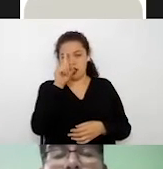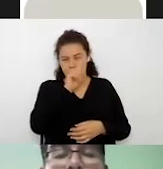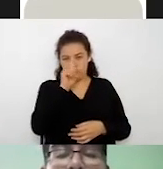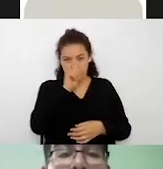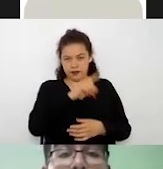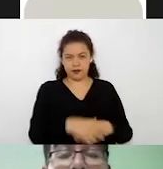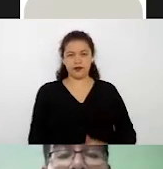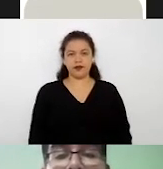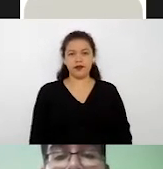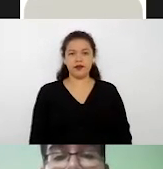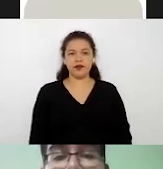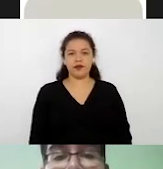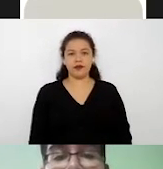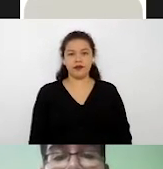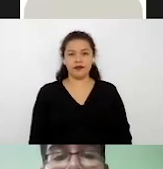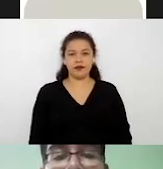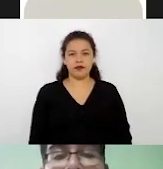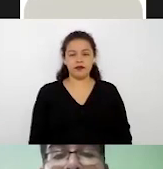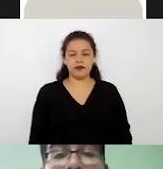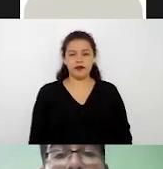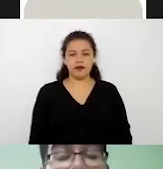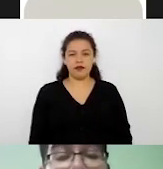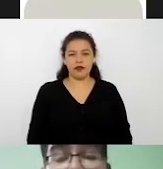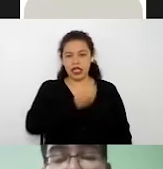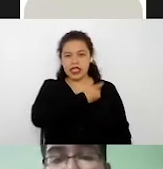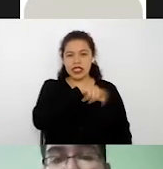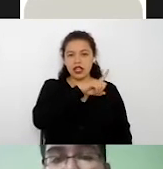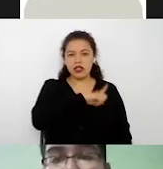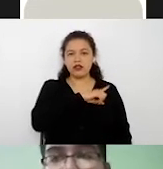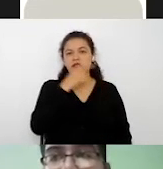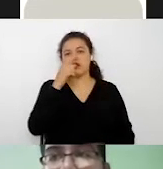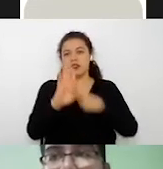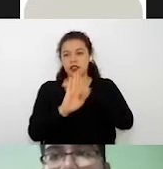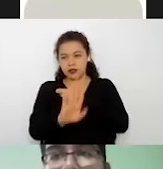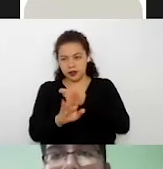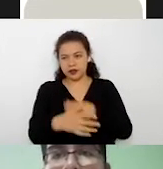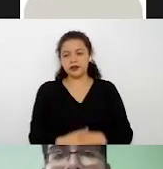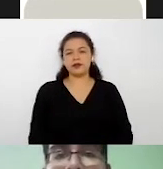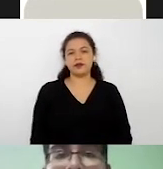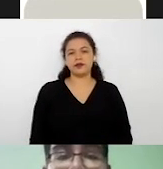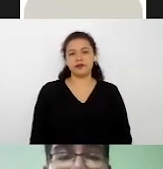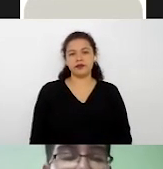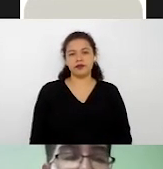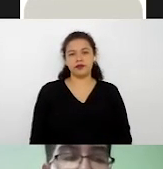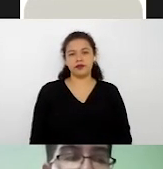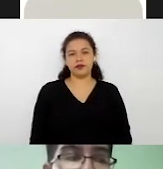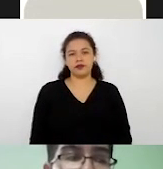no sé, de salud, de prevención. eh, Han habido pláticas